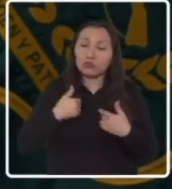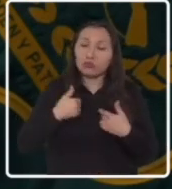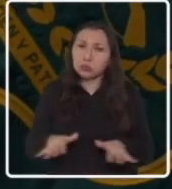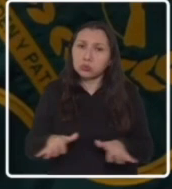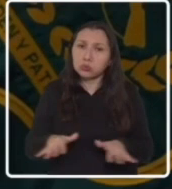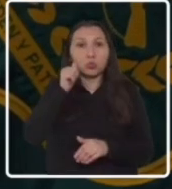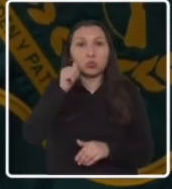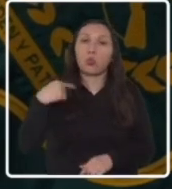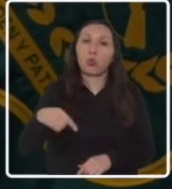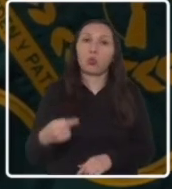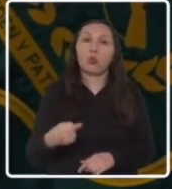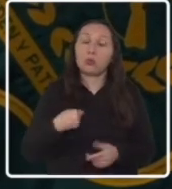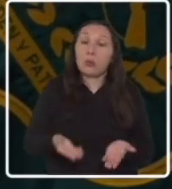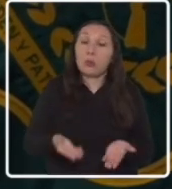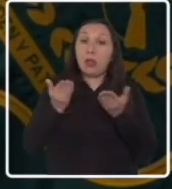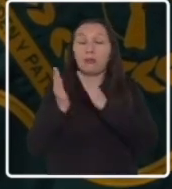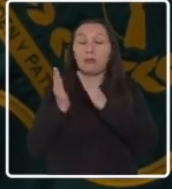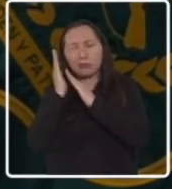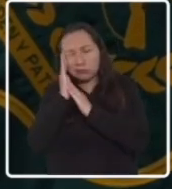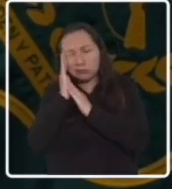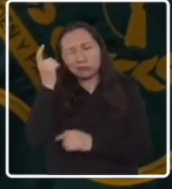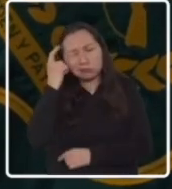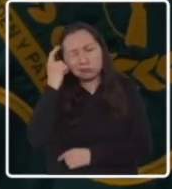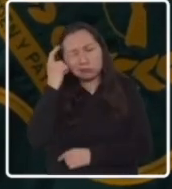todos los días. Y me levanto y me acuesto pensando en,